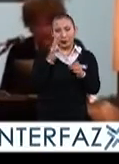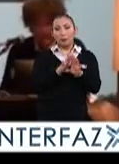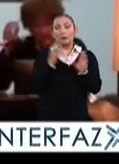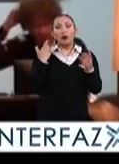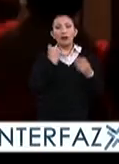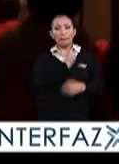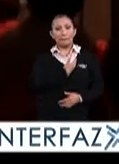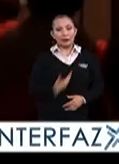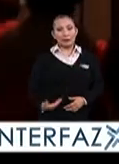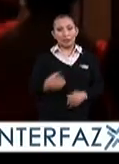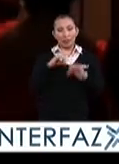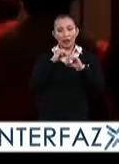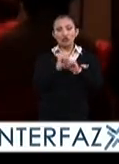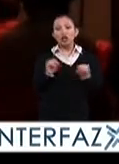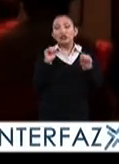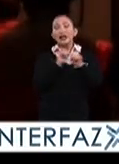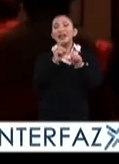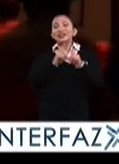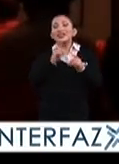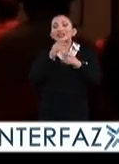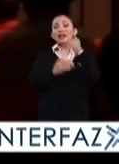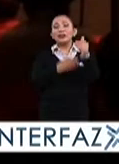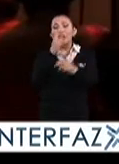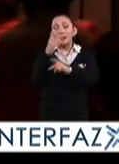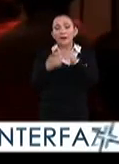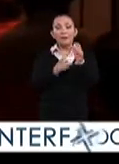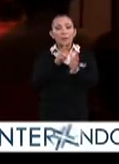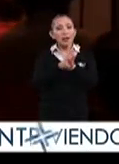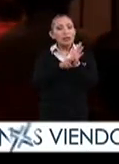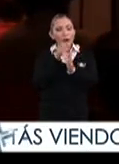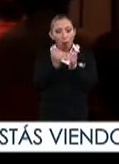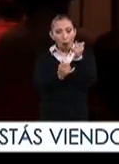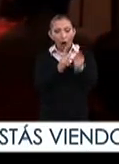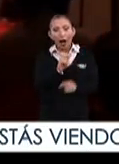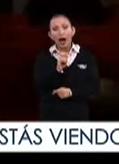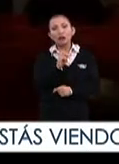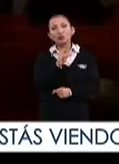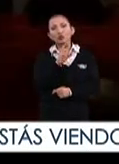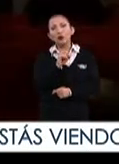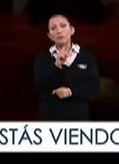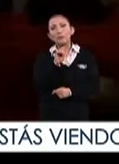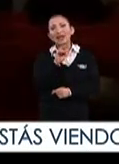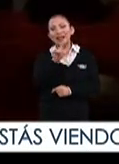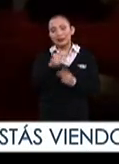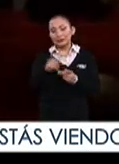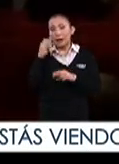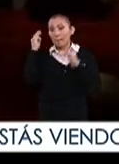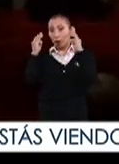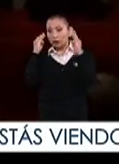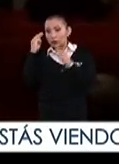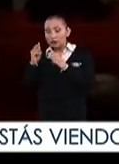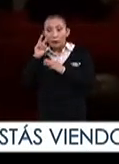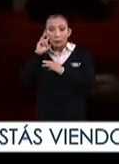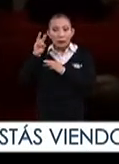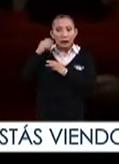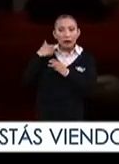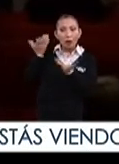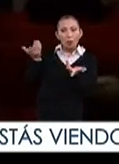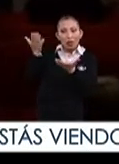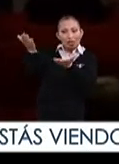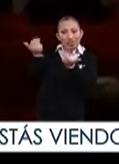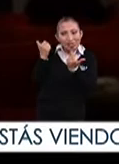por el presidente de la Sociedad de Desarrollo de Videojuegos, Arturo Pérez de la Cruz. Los museos enfrentan el reto de